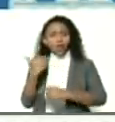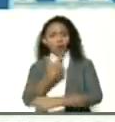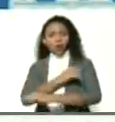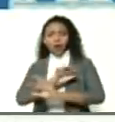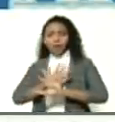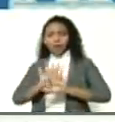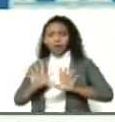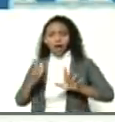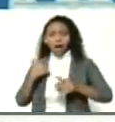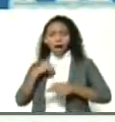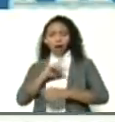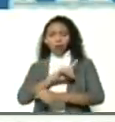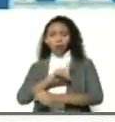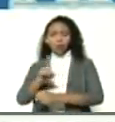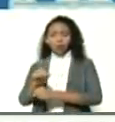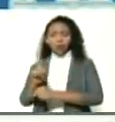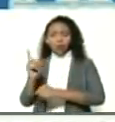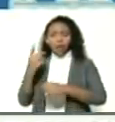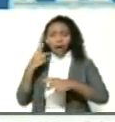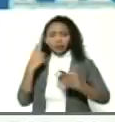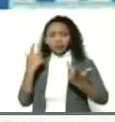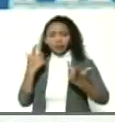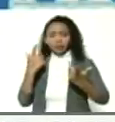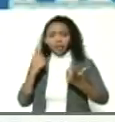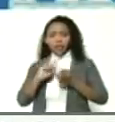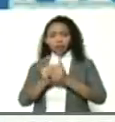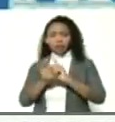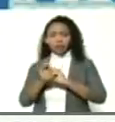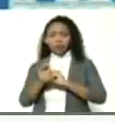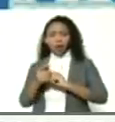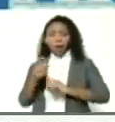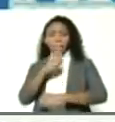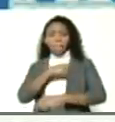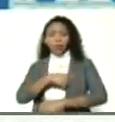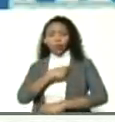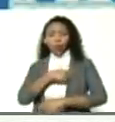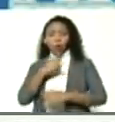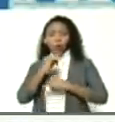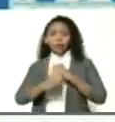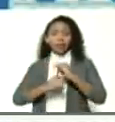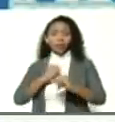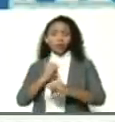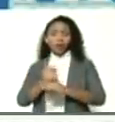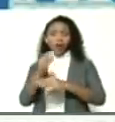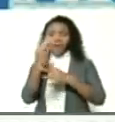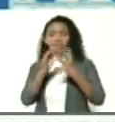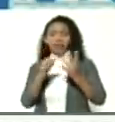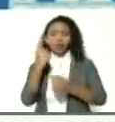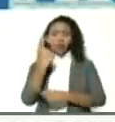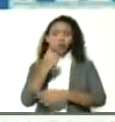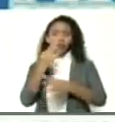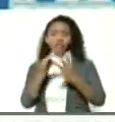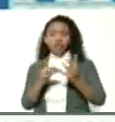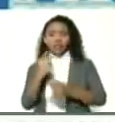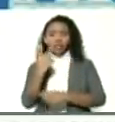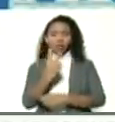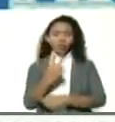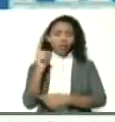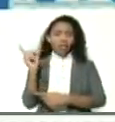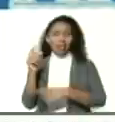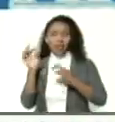ya han cumplido y han transitado protocolos internacionales, fase 1, fase 2, que van